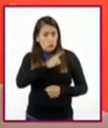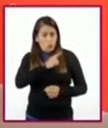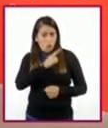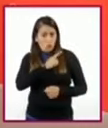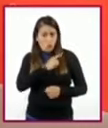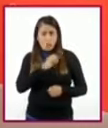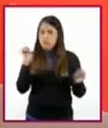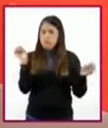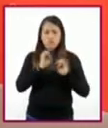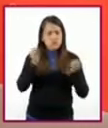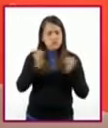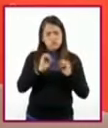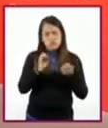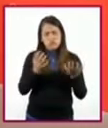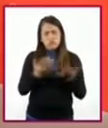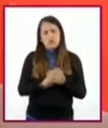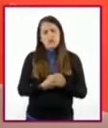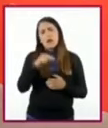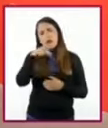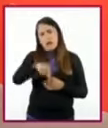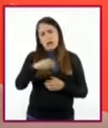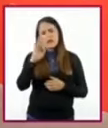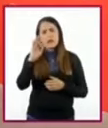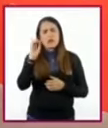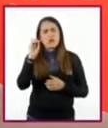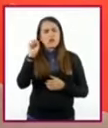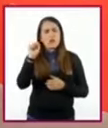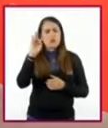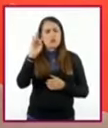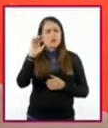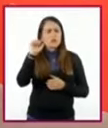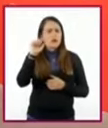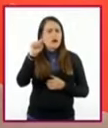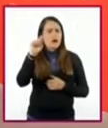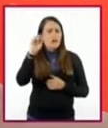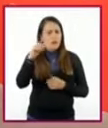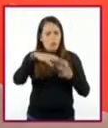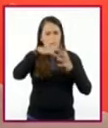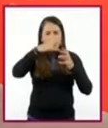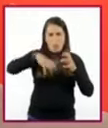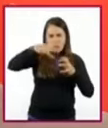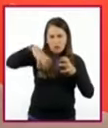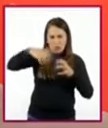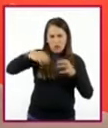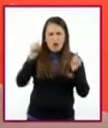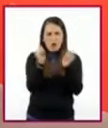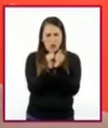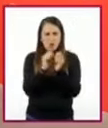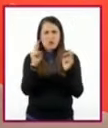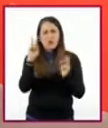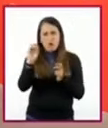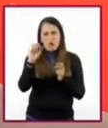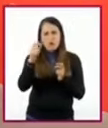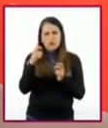Normalmente lo encontramos en forma de fosfato, que es esta molécula junto con el oxígeno.